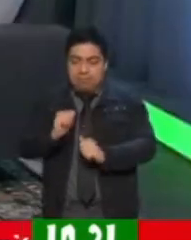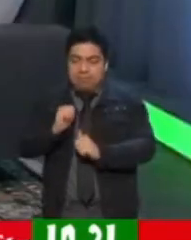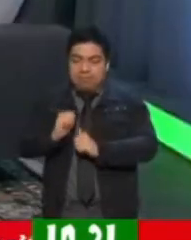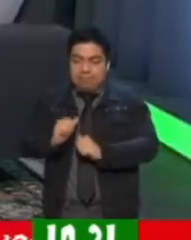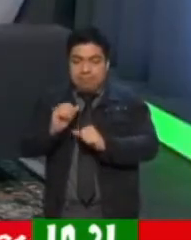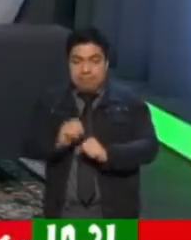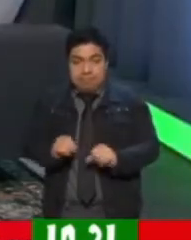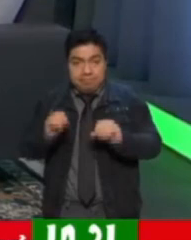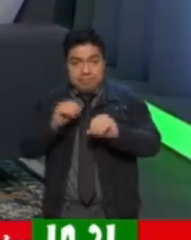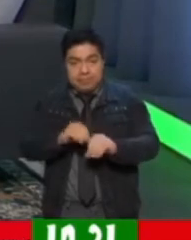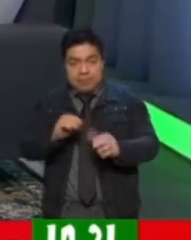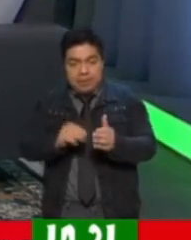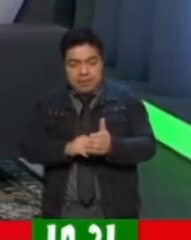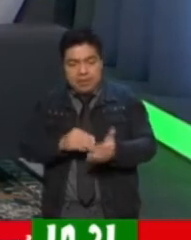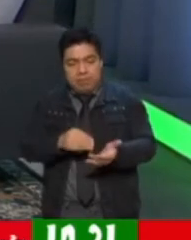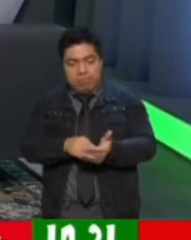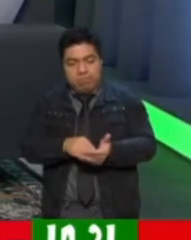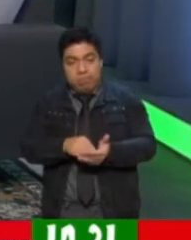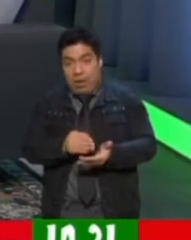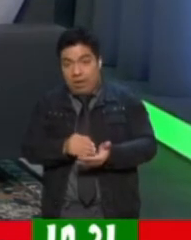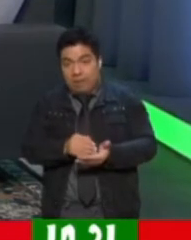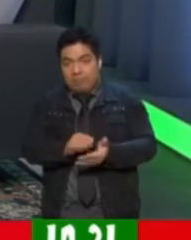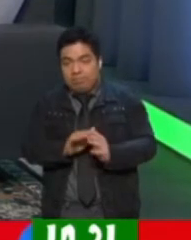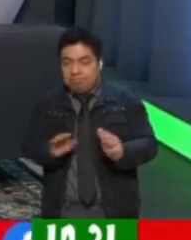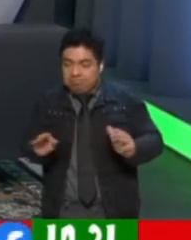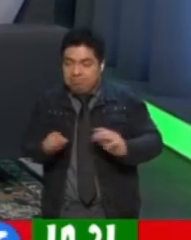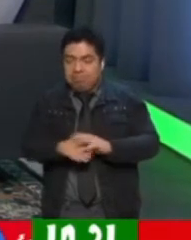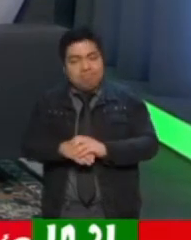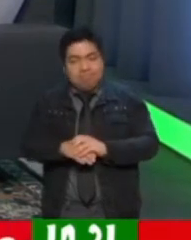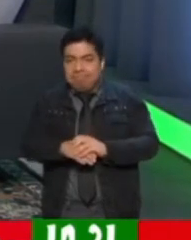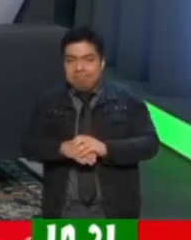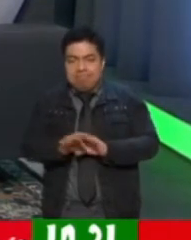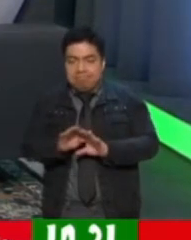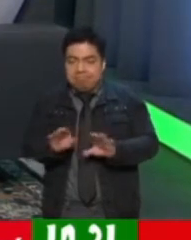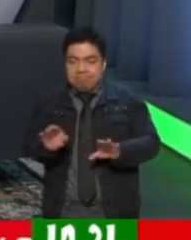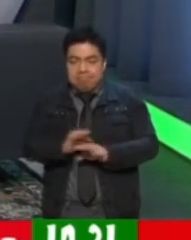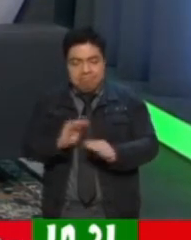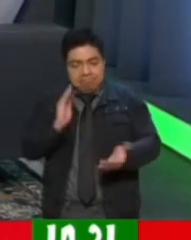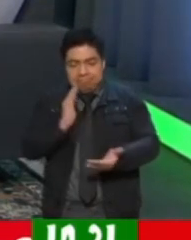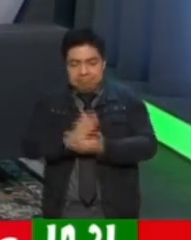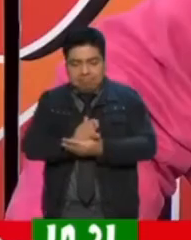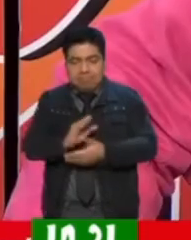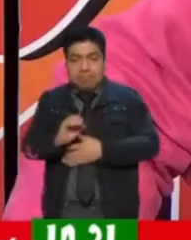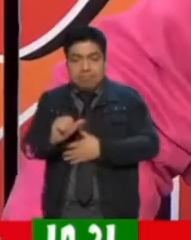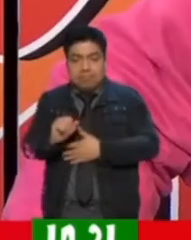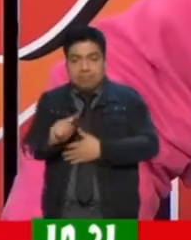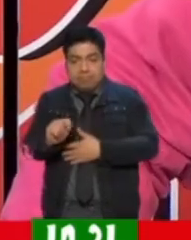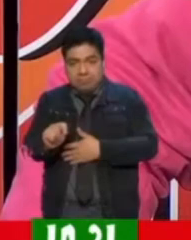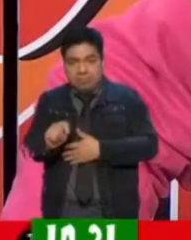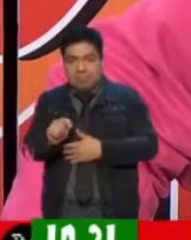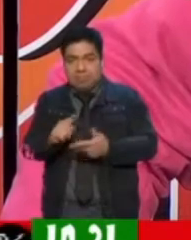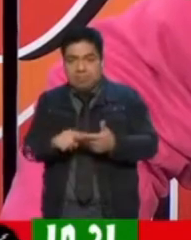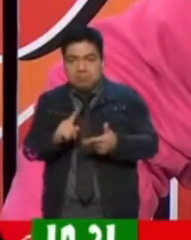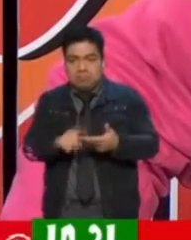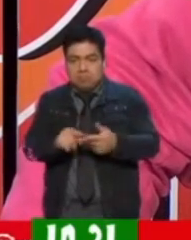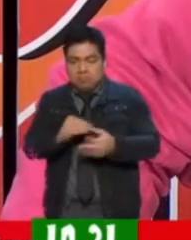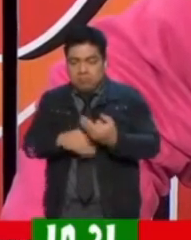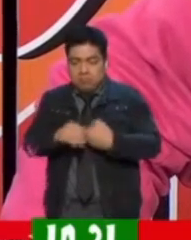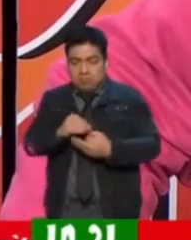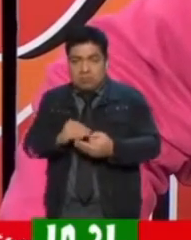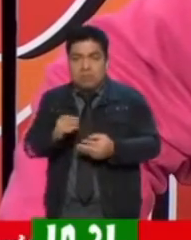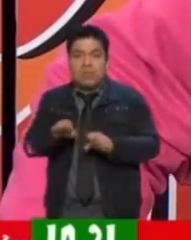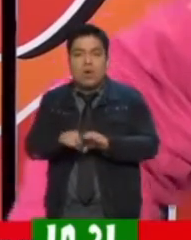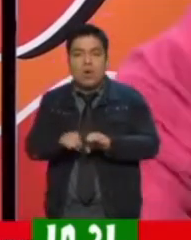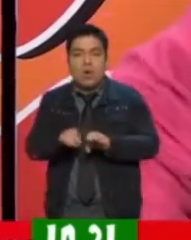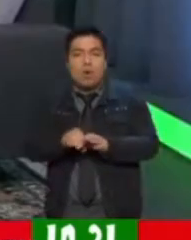los términos. Y entonces hasta ahí llega. Ya no sigue corriendo el reloj. El SAT o cualquiera de las autoridades. Son un abogado